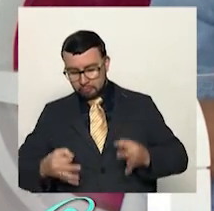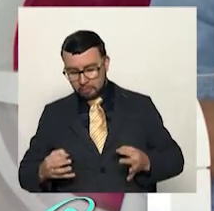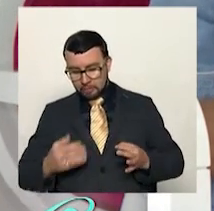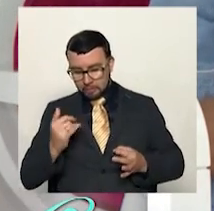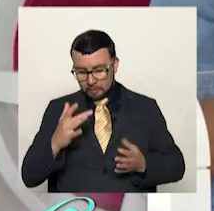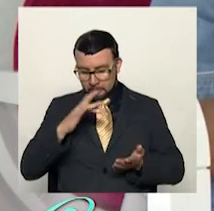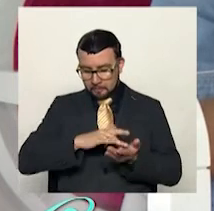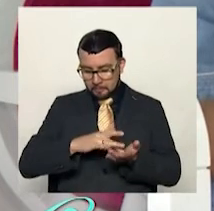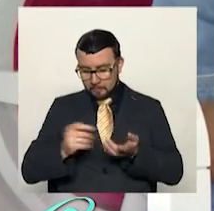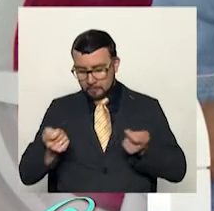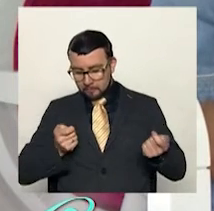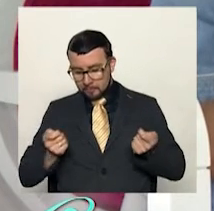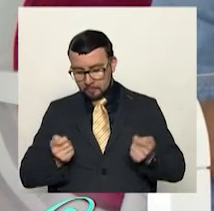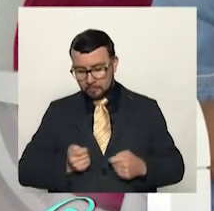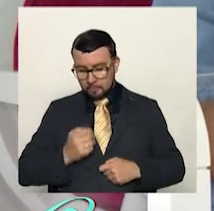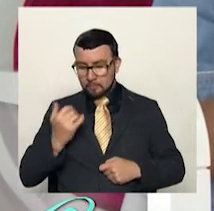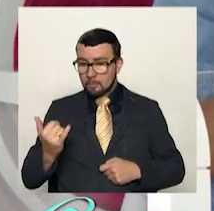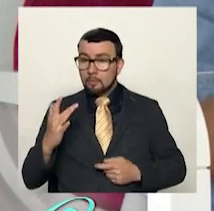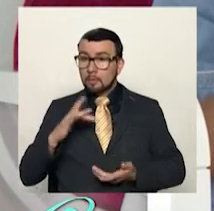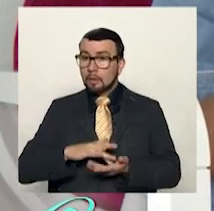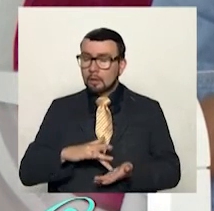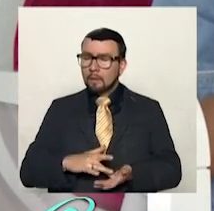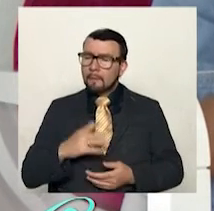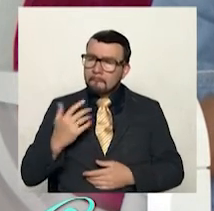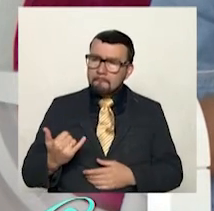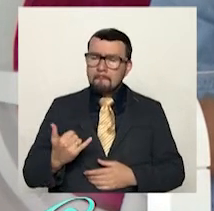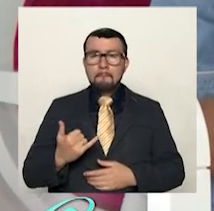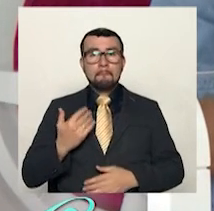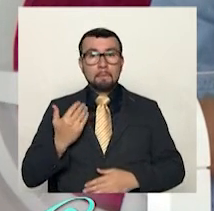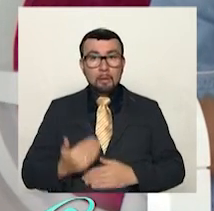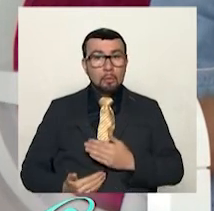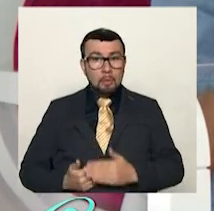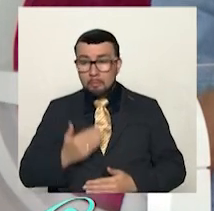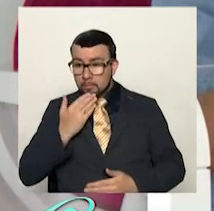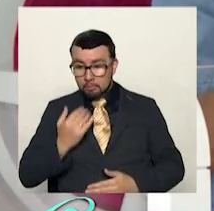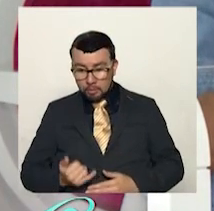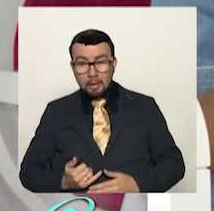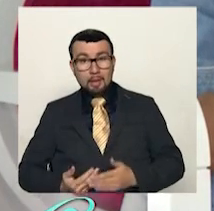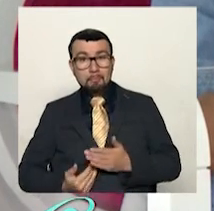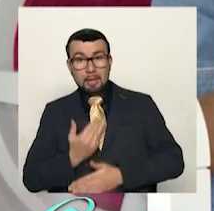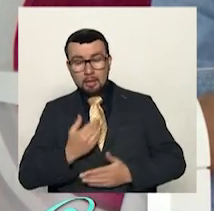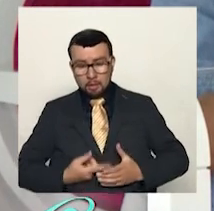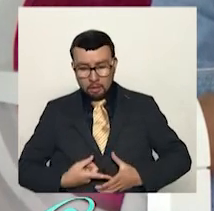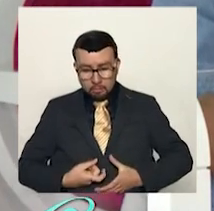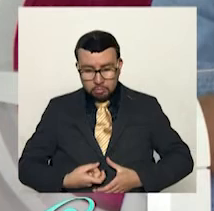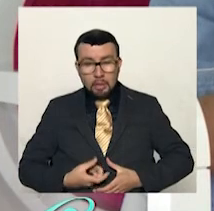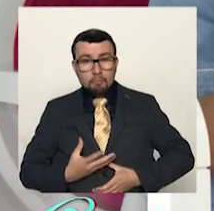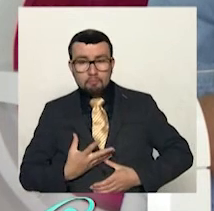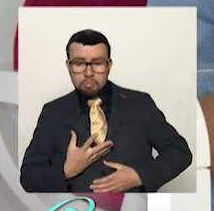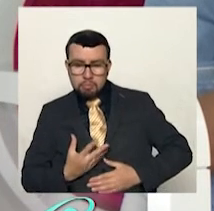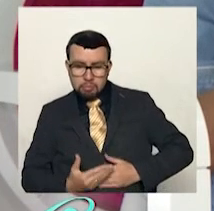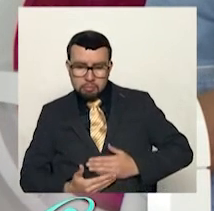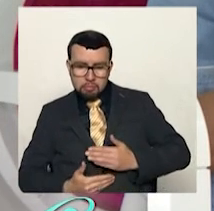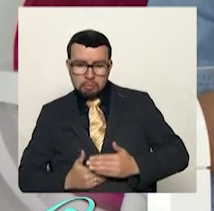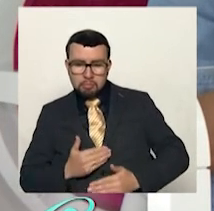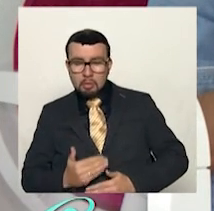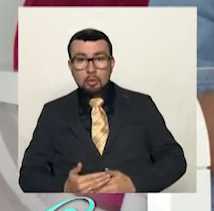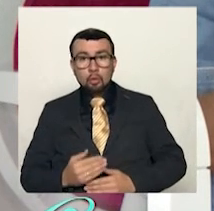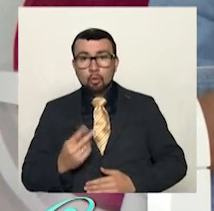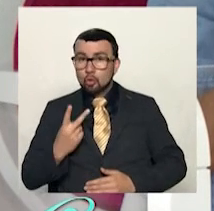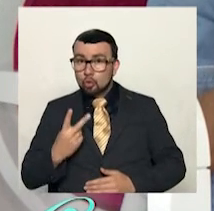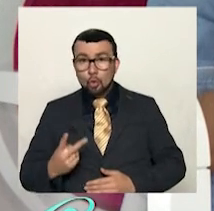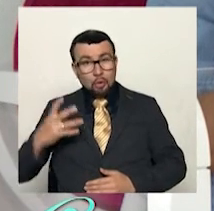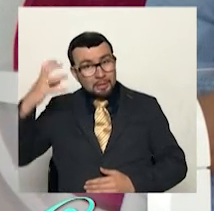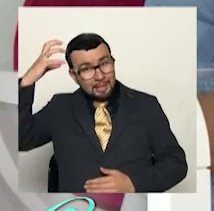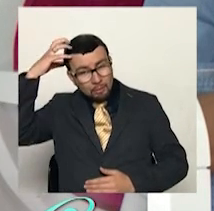neurológicamente, cuando se forma el feto y empieza el proceso de formación, los dos cerebros se inician a partir